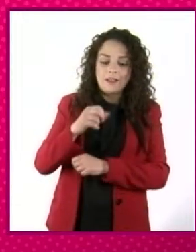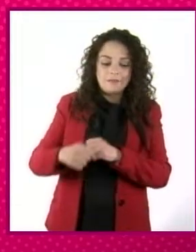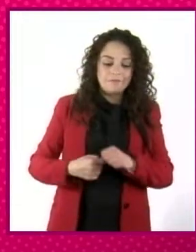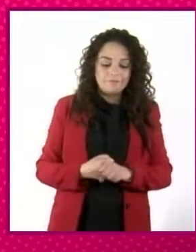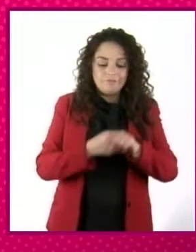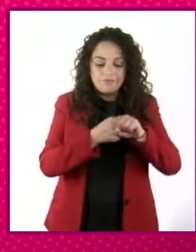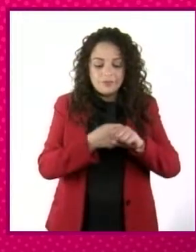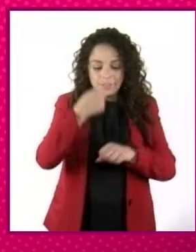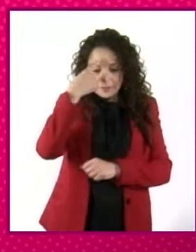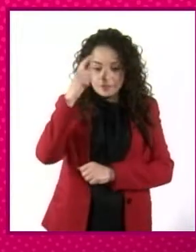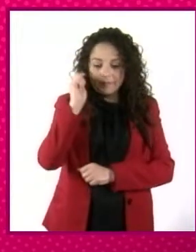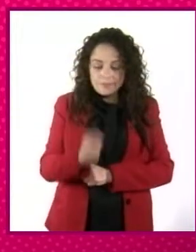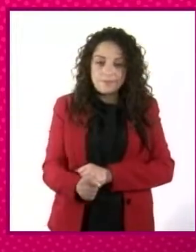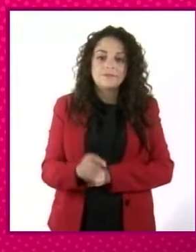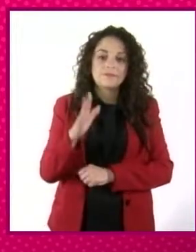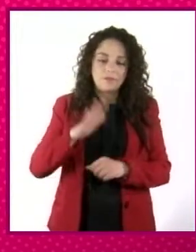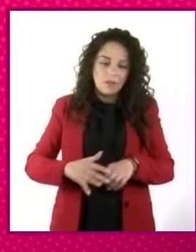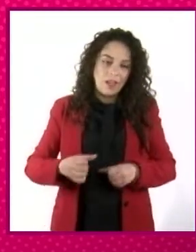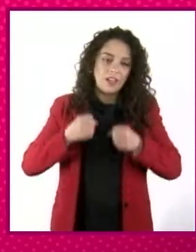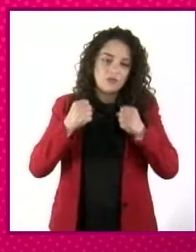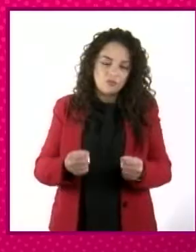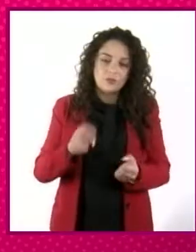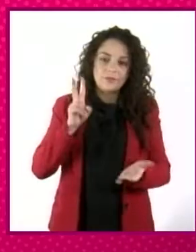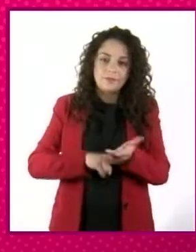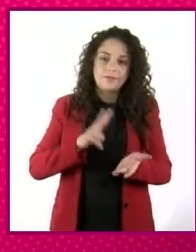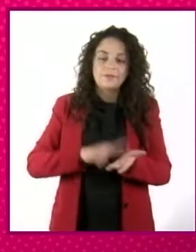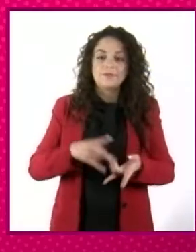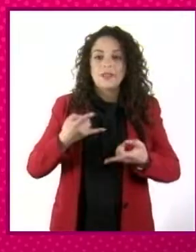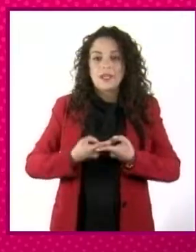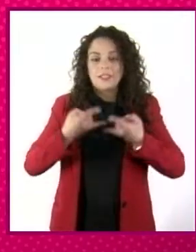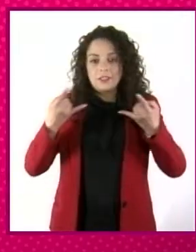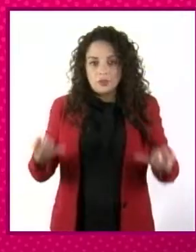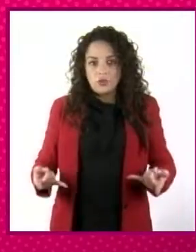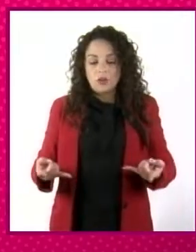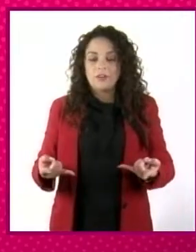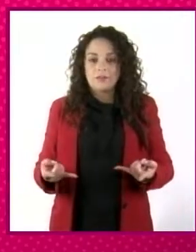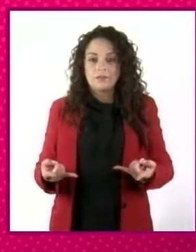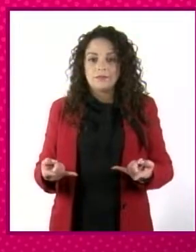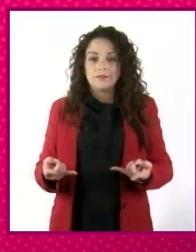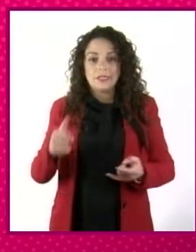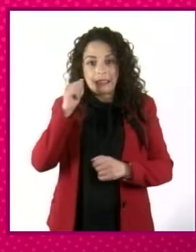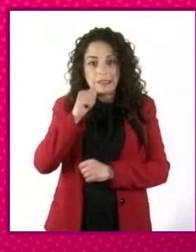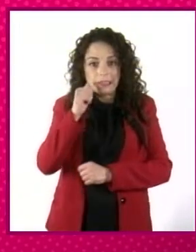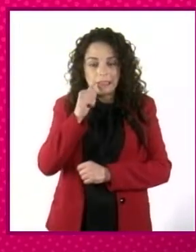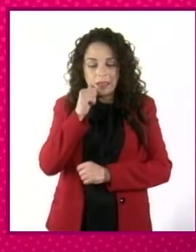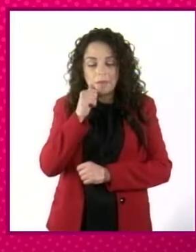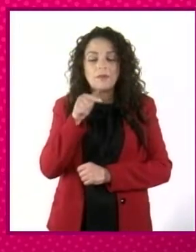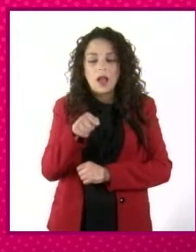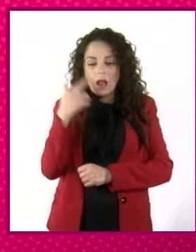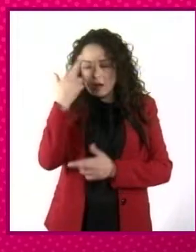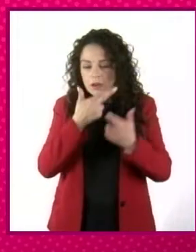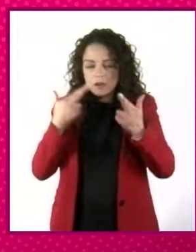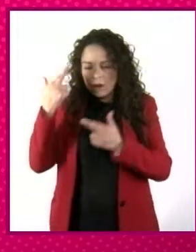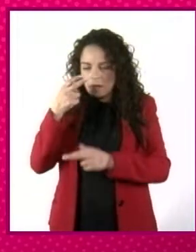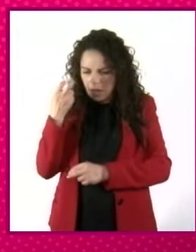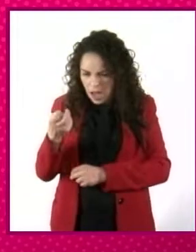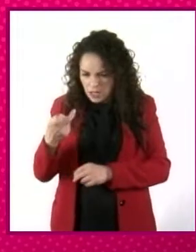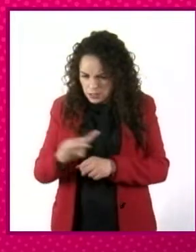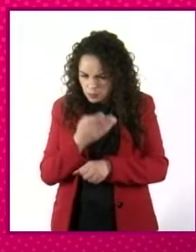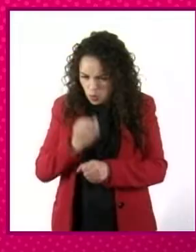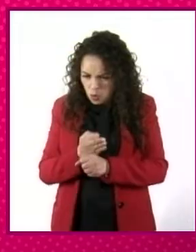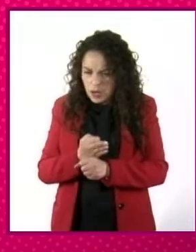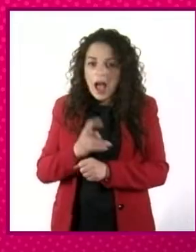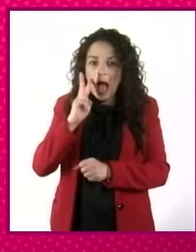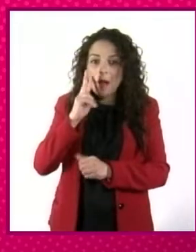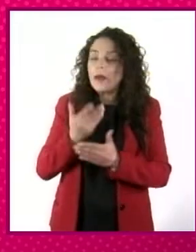las investigaciones históricas, y también esas otras ciencias recurren siempre a los procesos históricos para ver si hay antecedentes de lo que está ocurriendo.